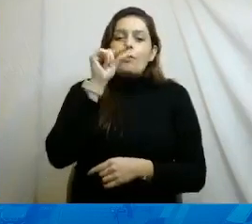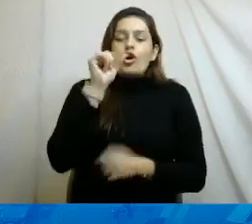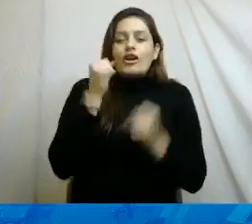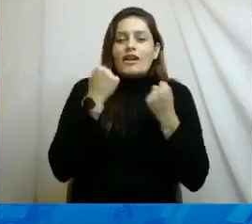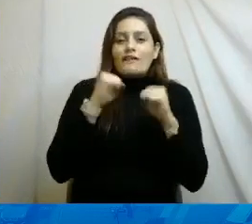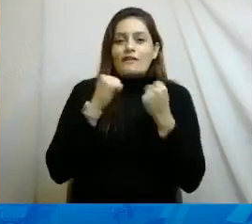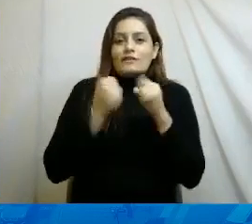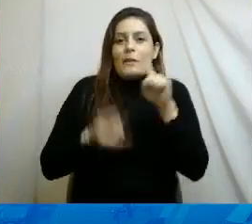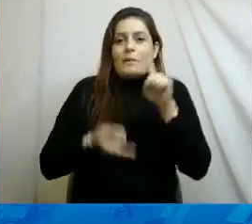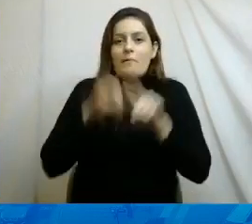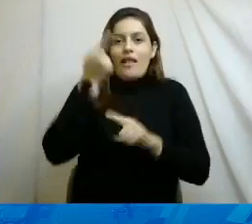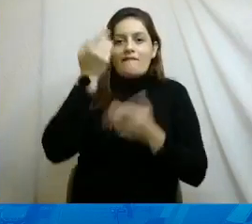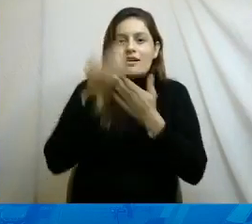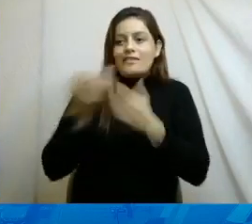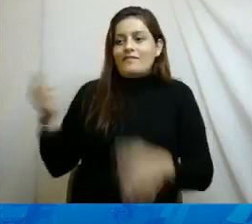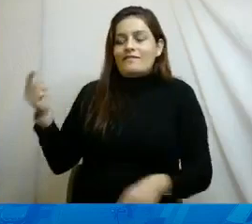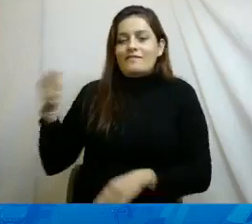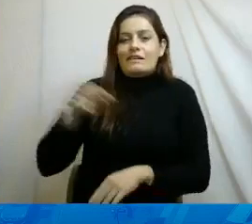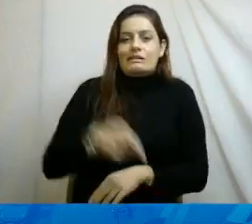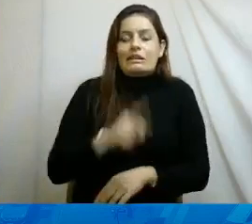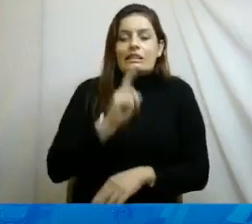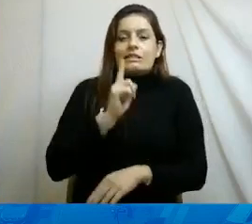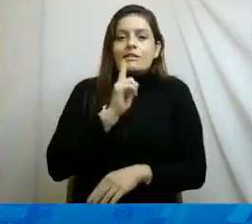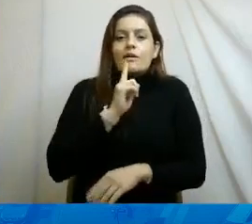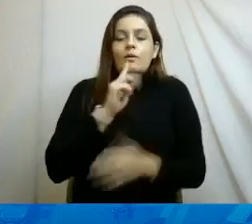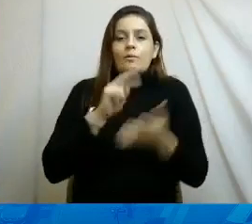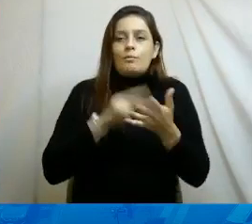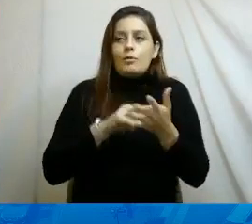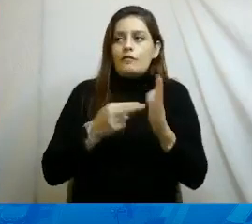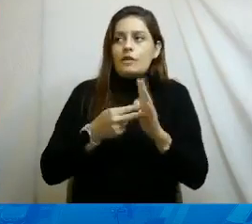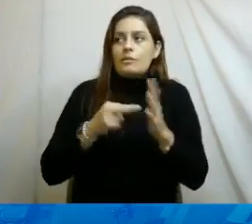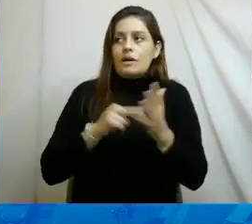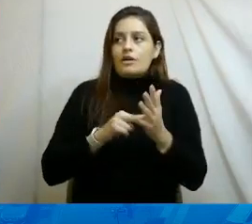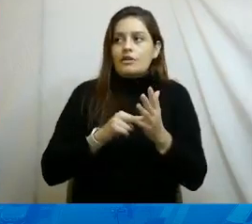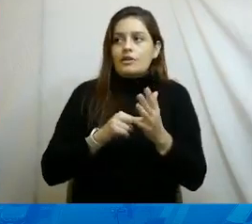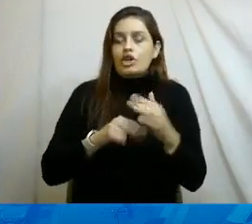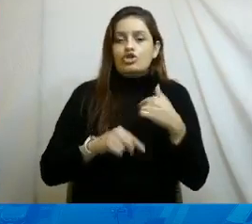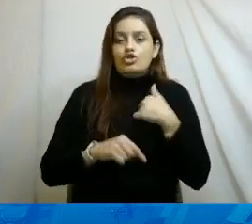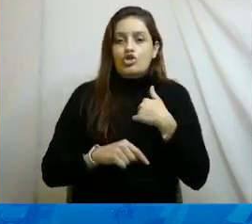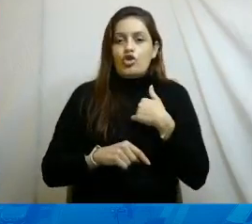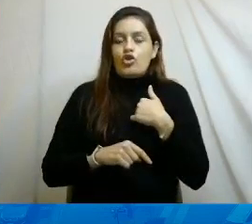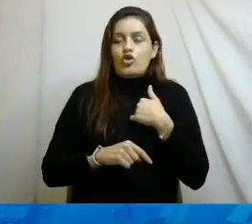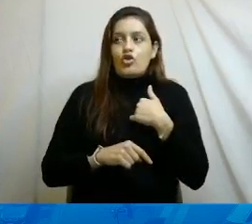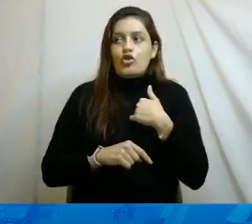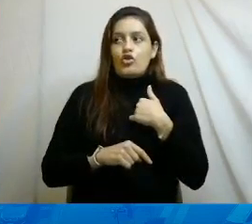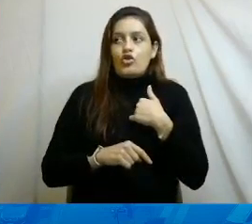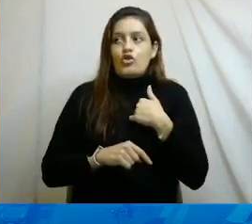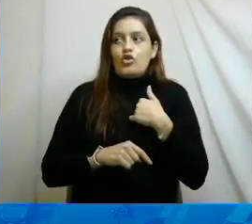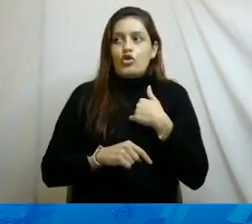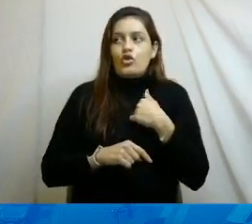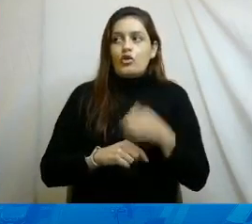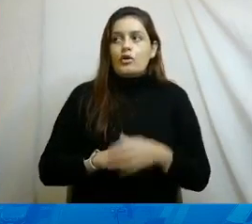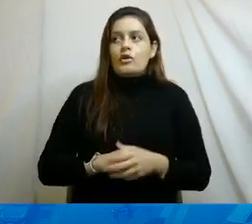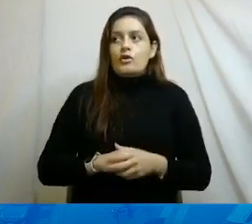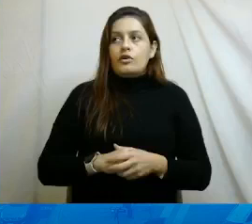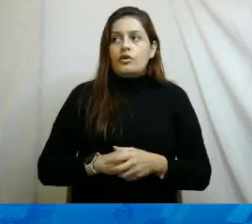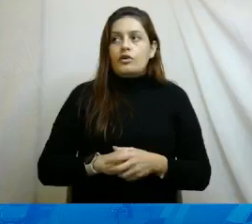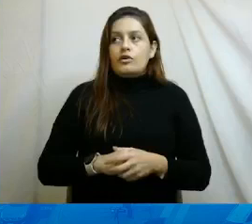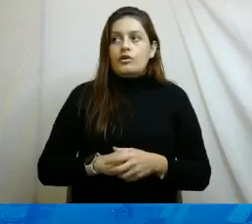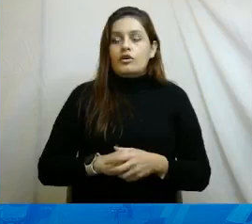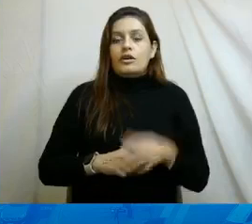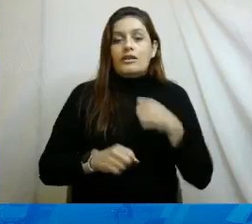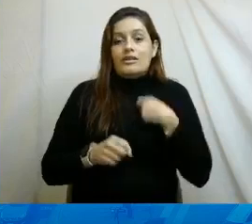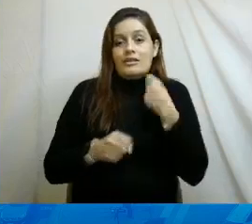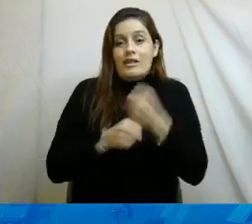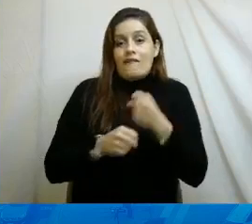vez que vengo acá, pero tengo un problema. Yo soy una persona que trabaja en Manso,